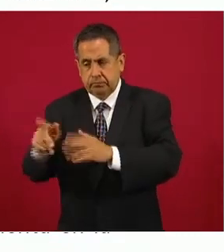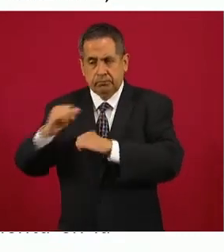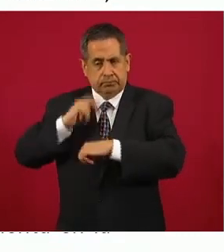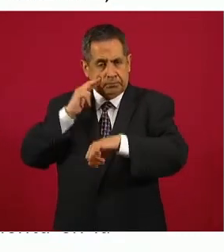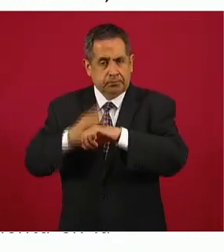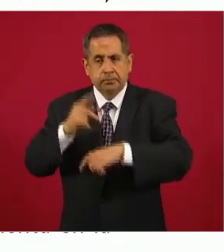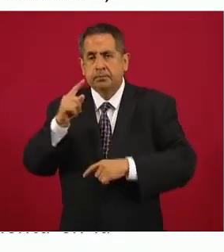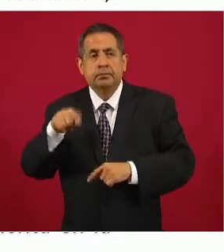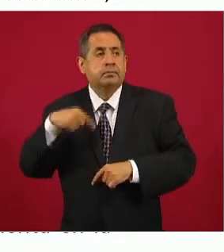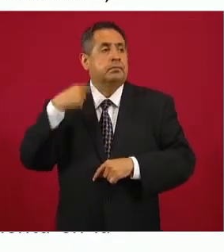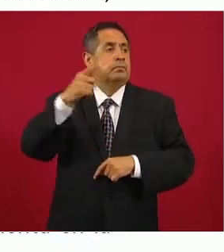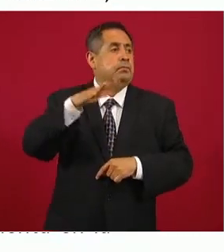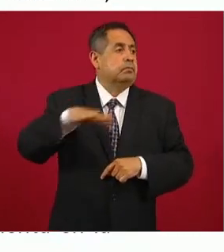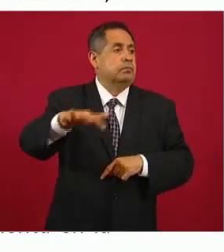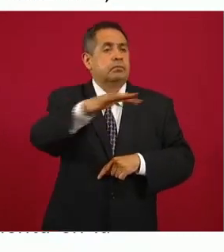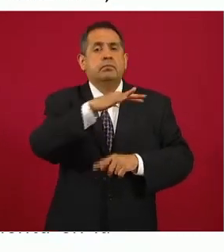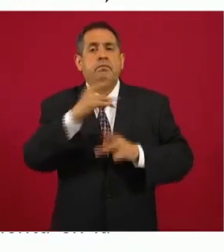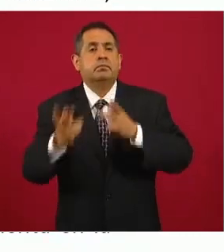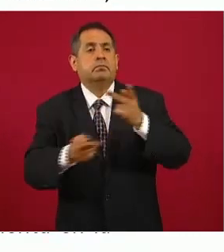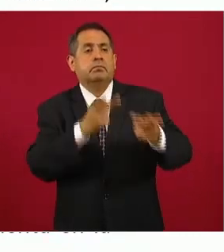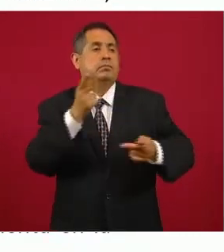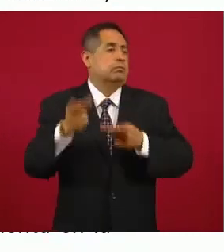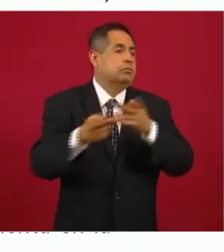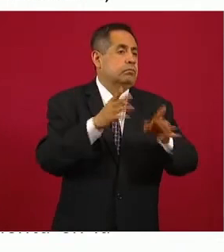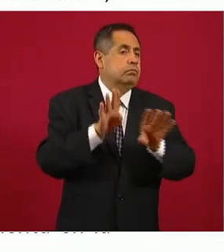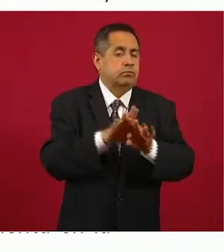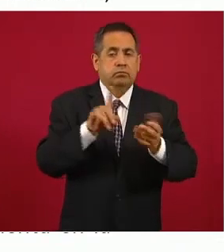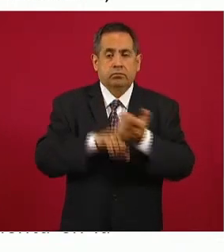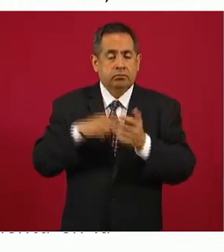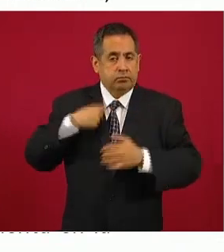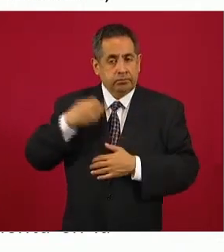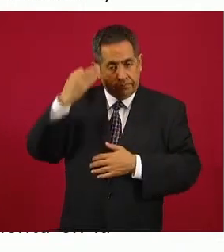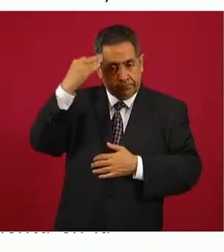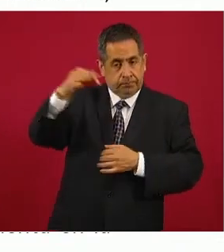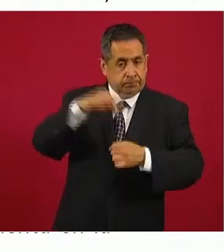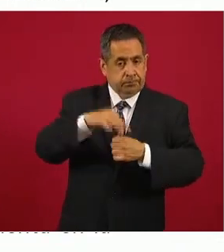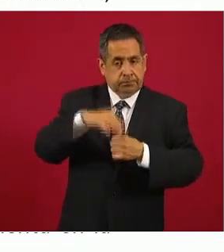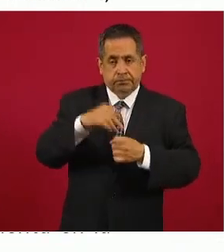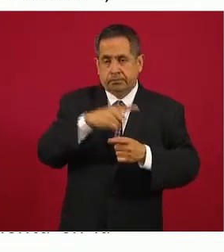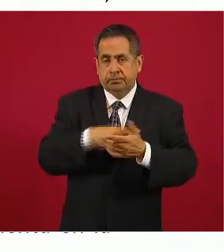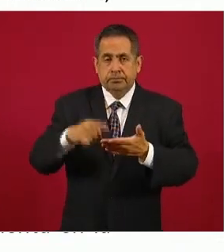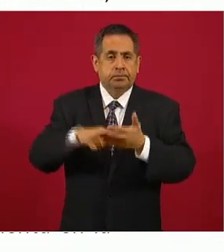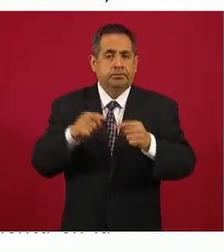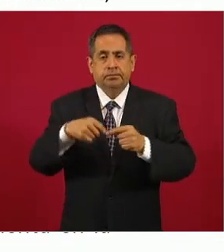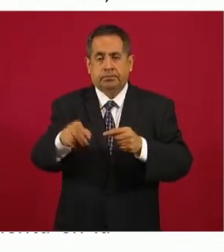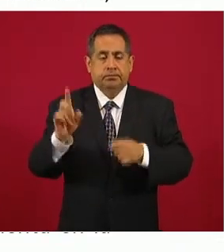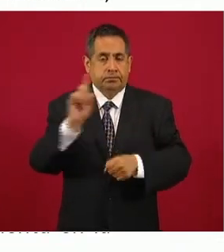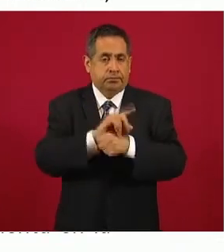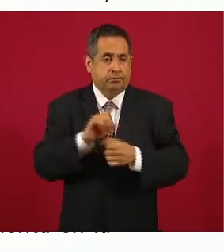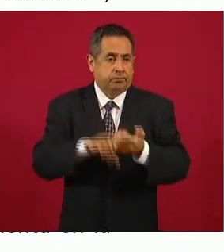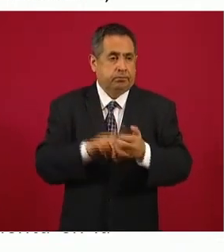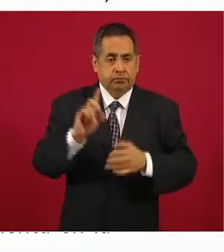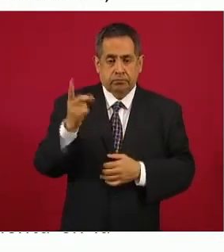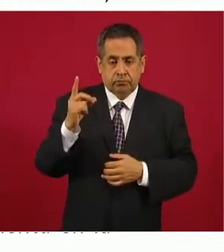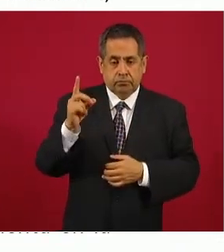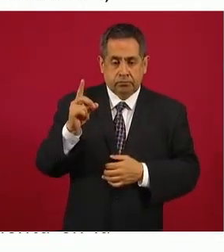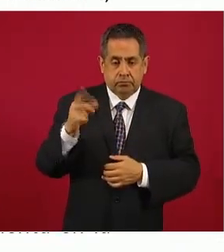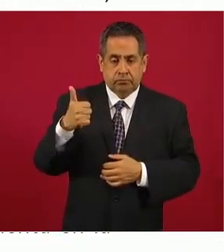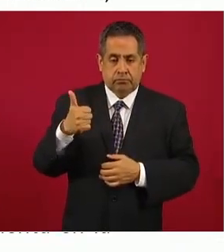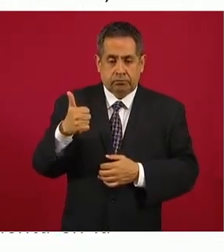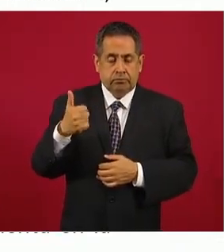para la jornada electoral que habrá de celebrarse el domingo